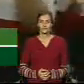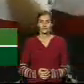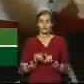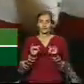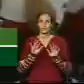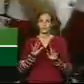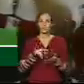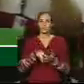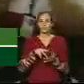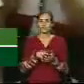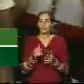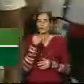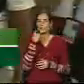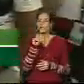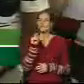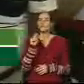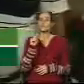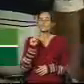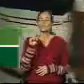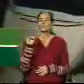Eso fue el Twitter.